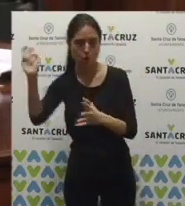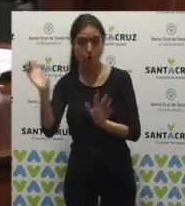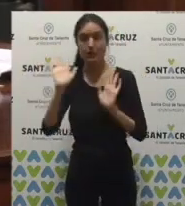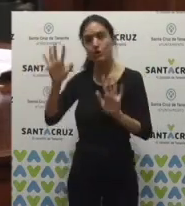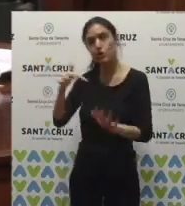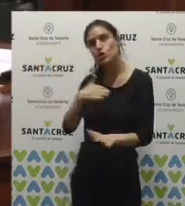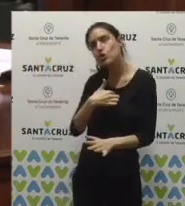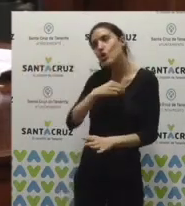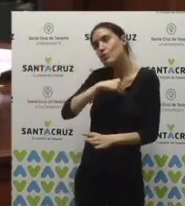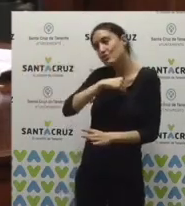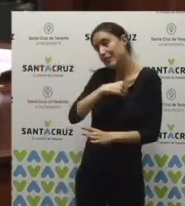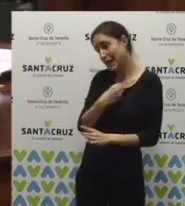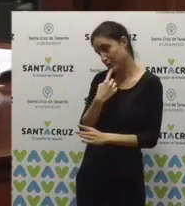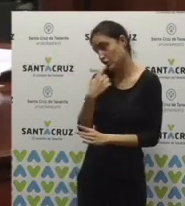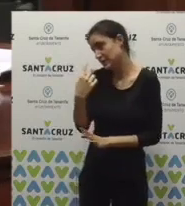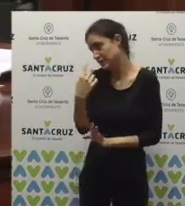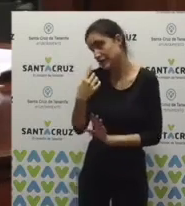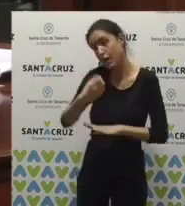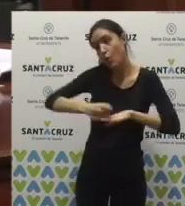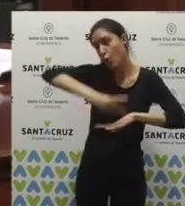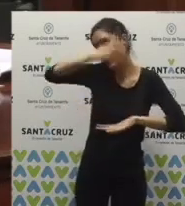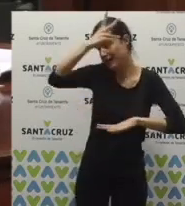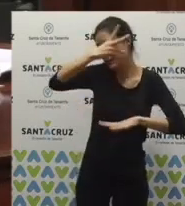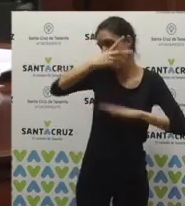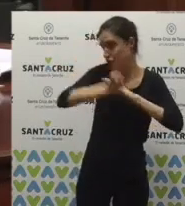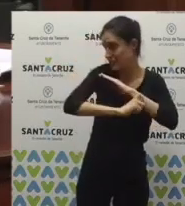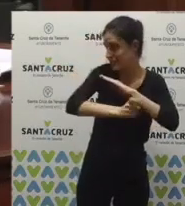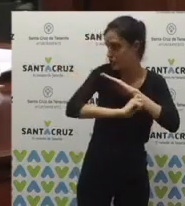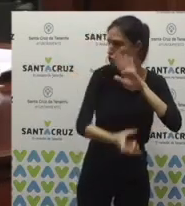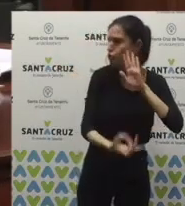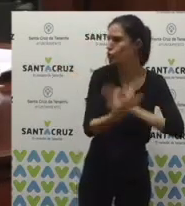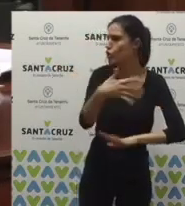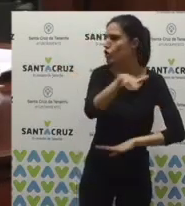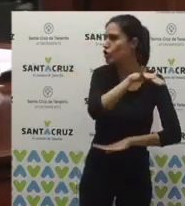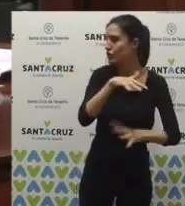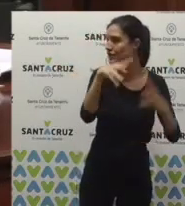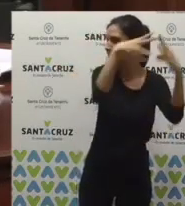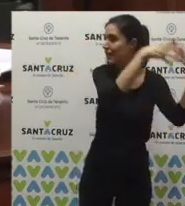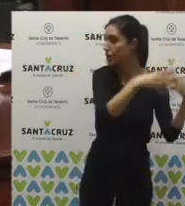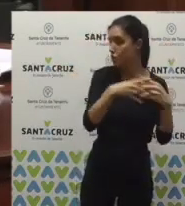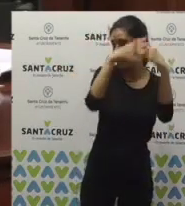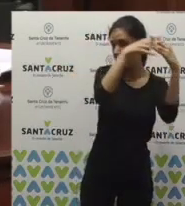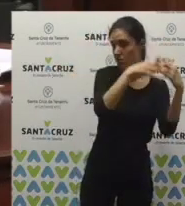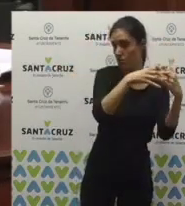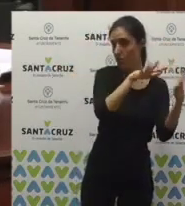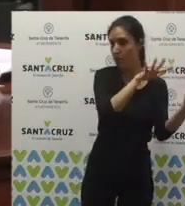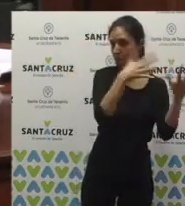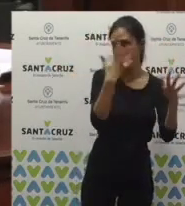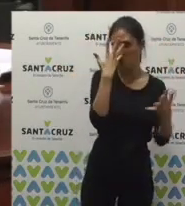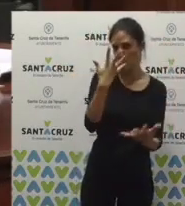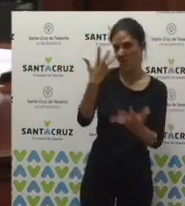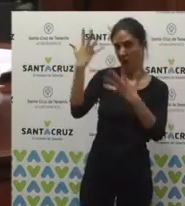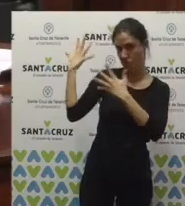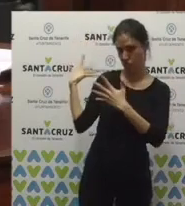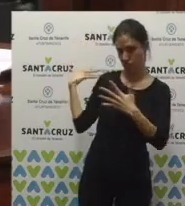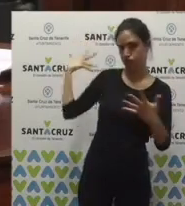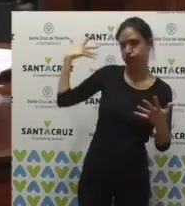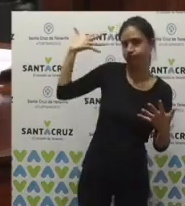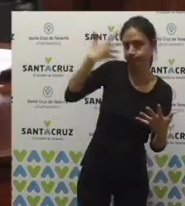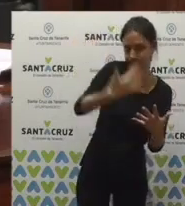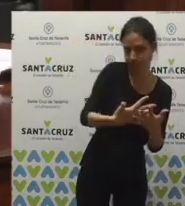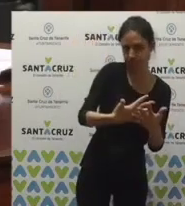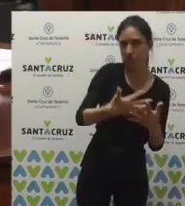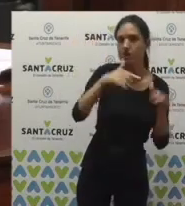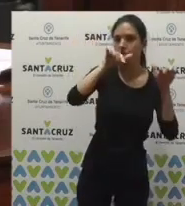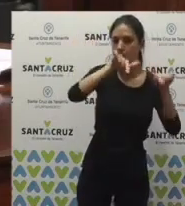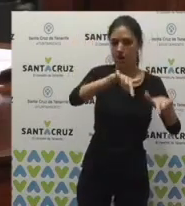cabello bueno que el urbanismo táctico nació en eeuu hace nada más y nada menos que 10 años y además es una de las medidas que ya se están haciendo